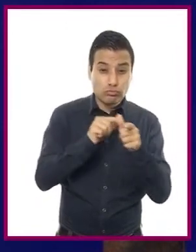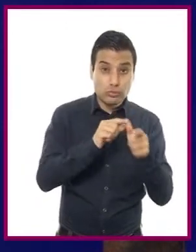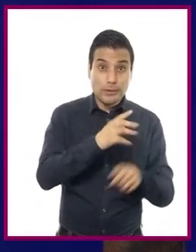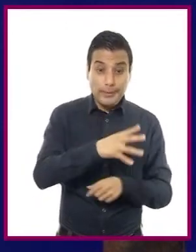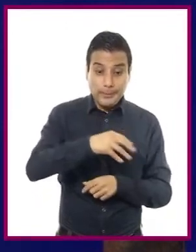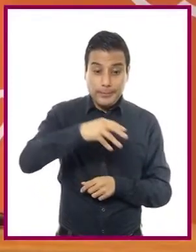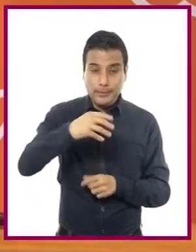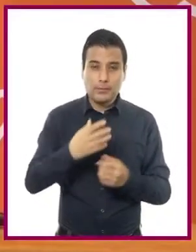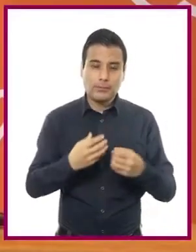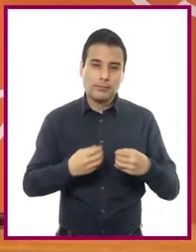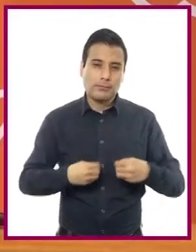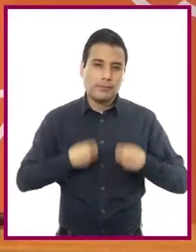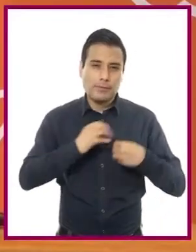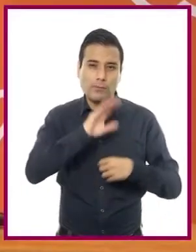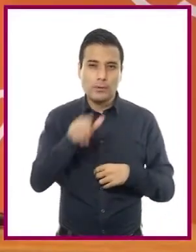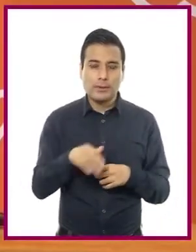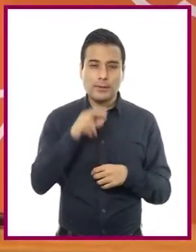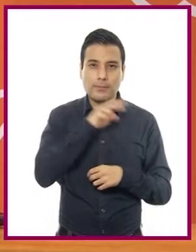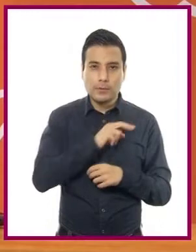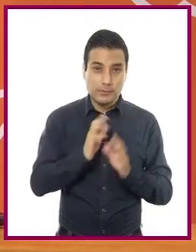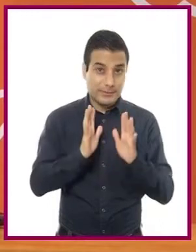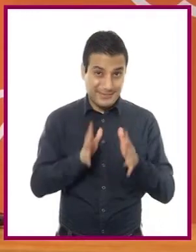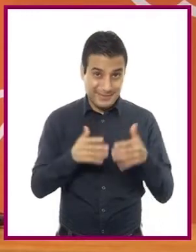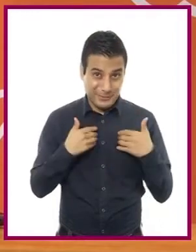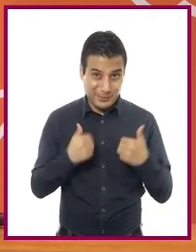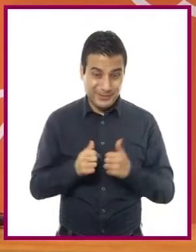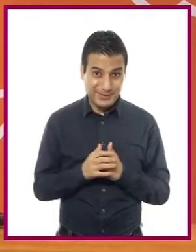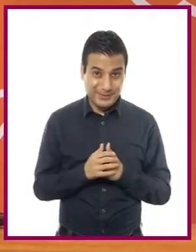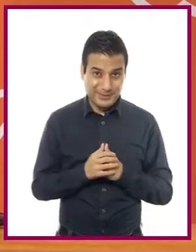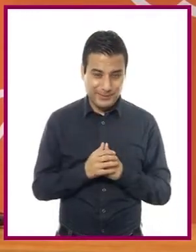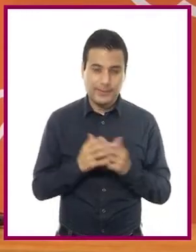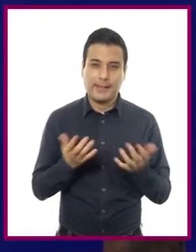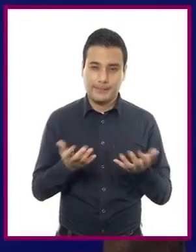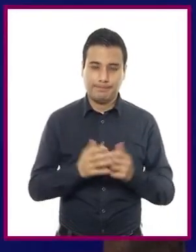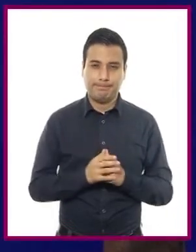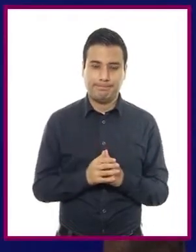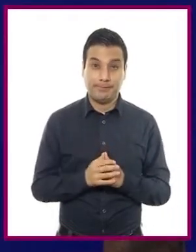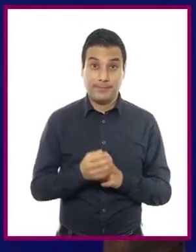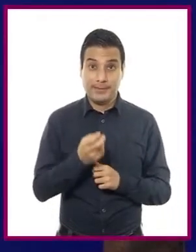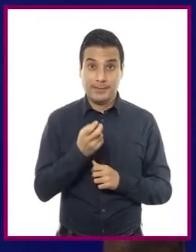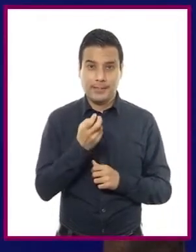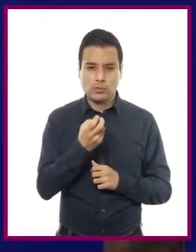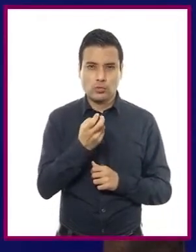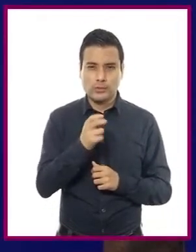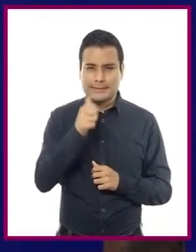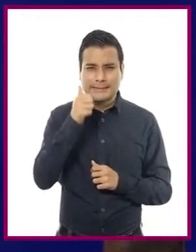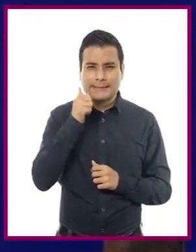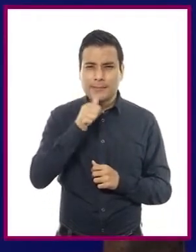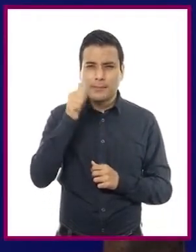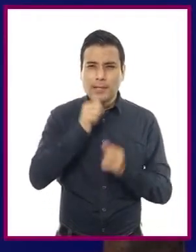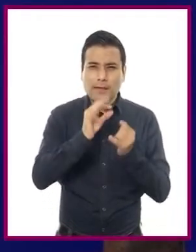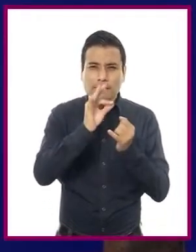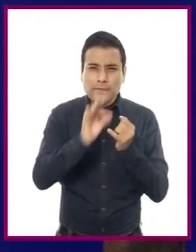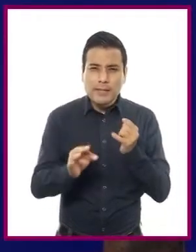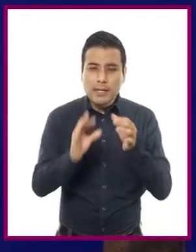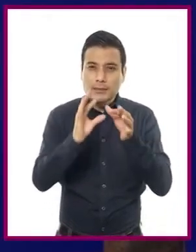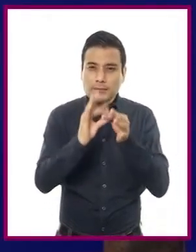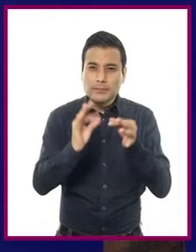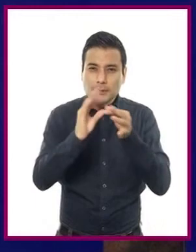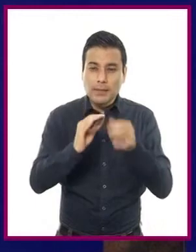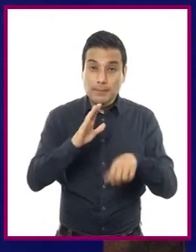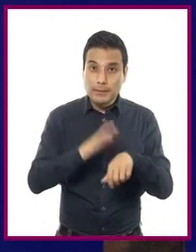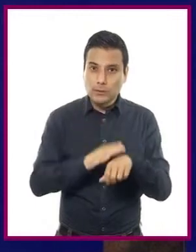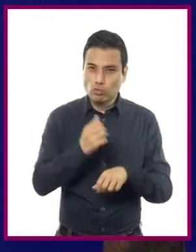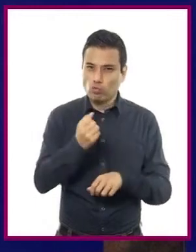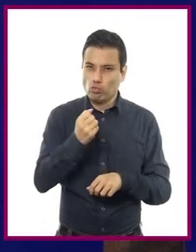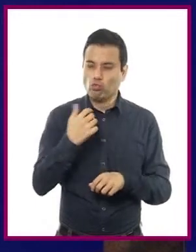más fácil identificar el énfasis. Por lo general, este se encuentra al final del poema, pero,